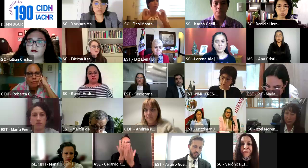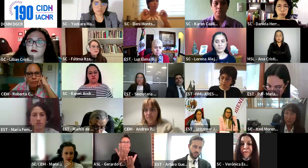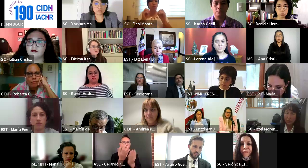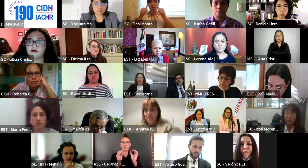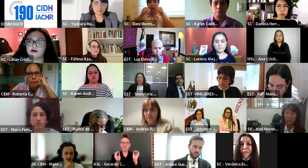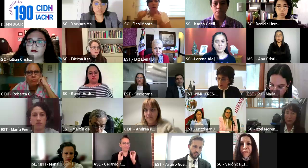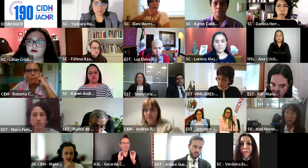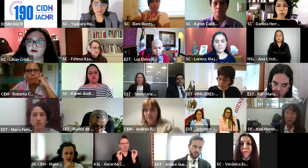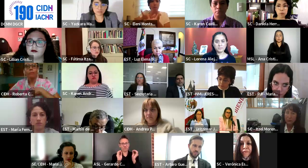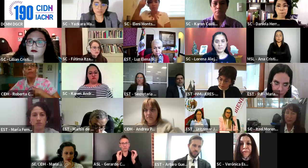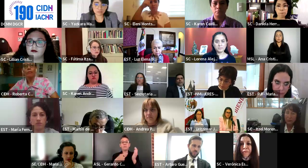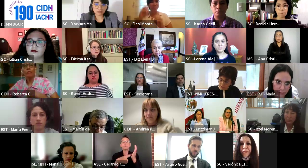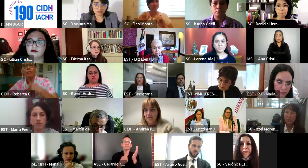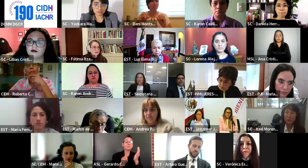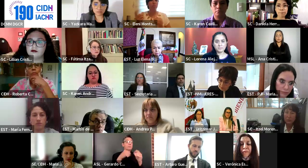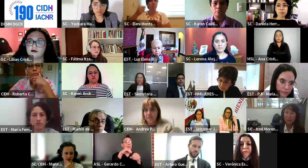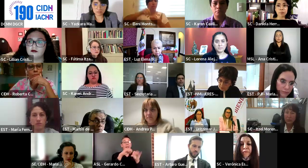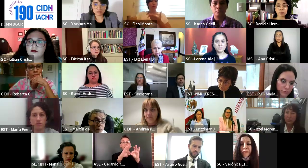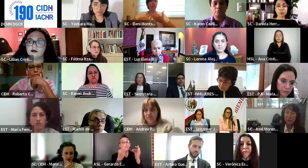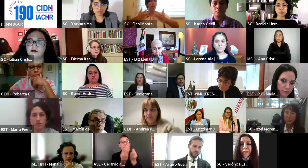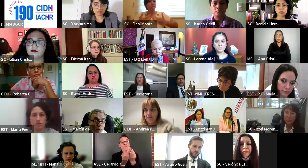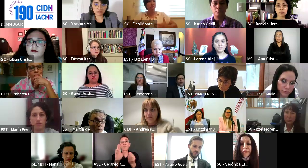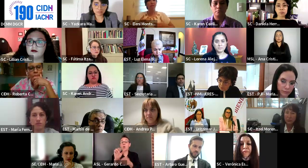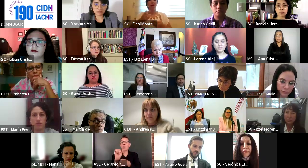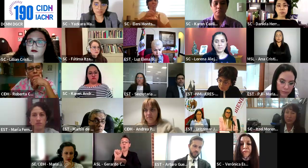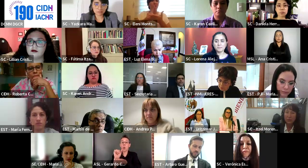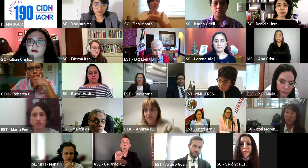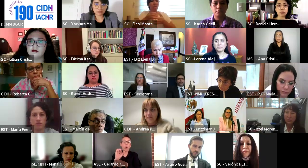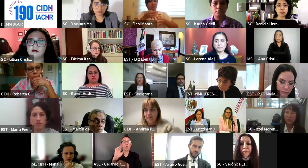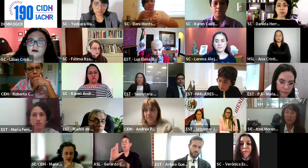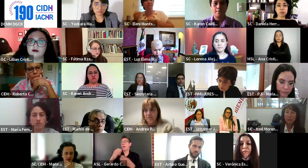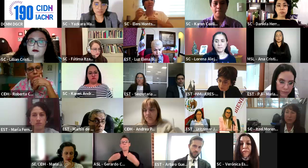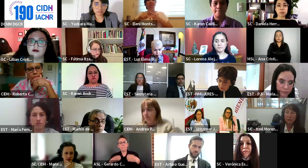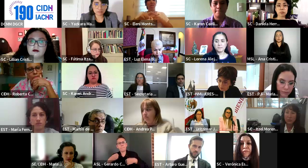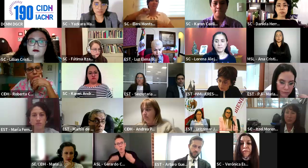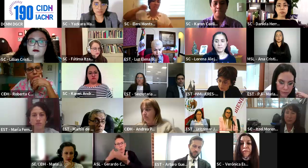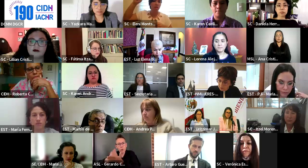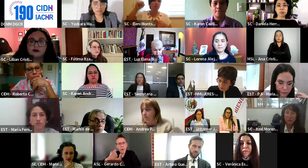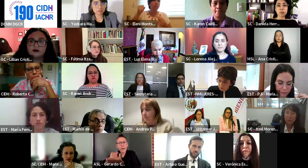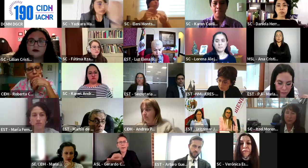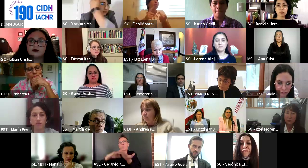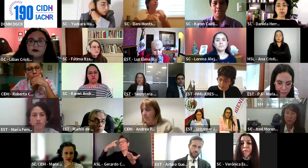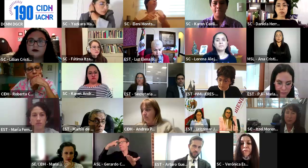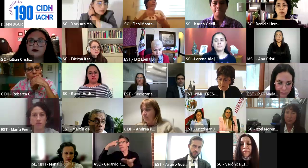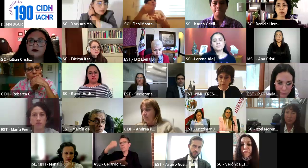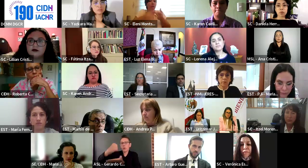Cuando están en la familia o en el trabajo, no hay atención para sus emociones, no hay atención psicológica. Cuando sufren alguna depresión o